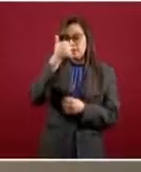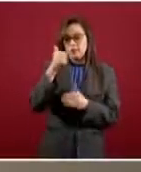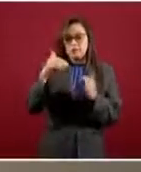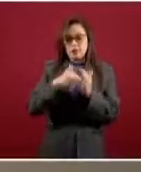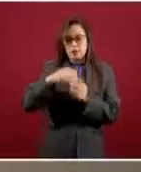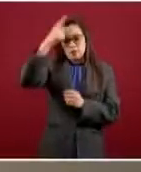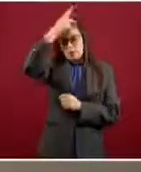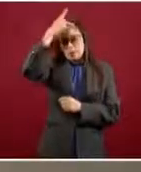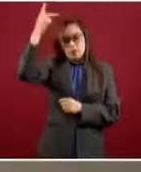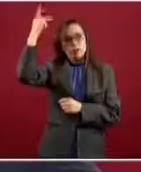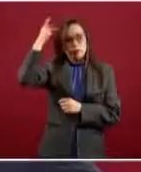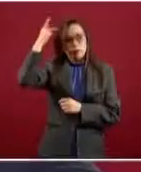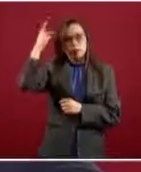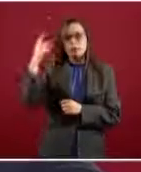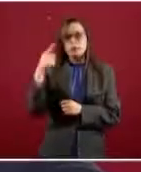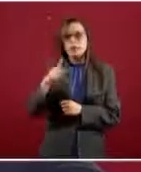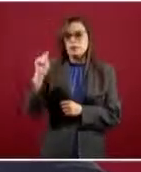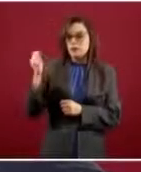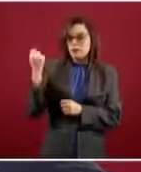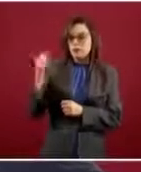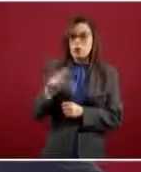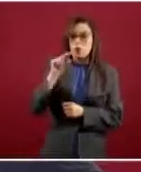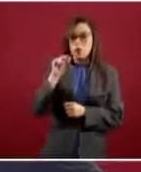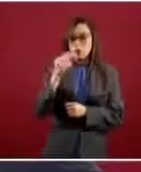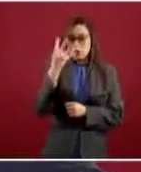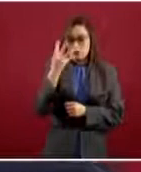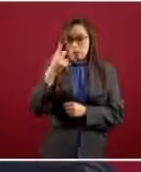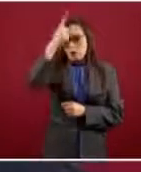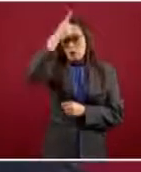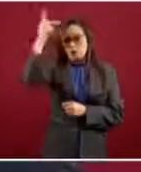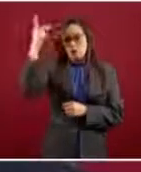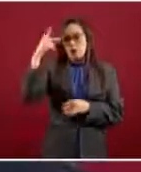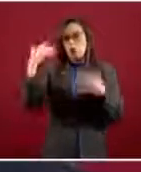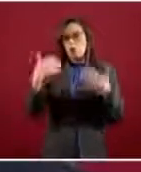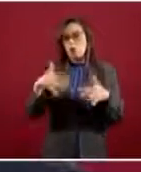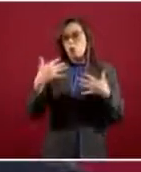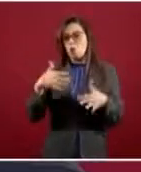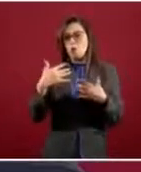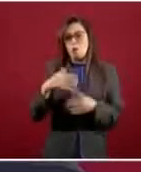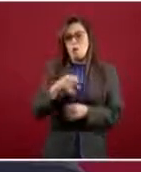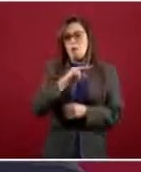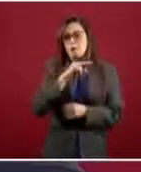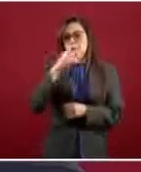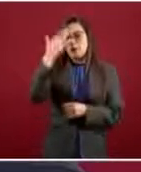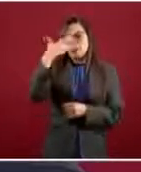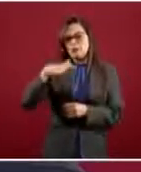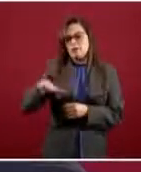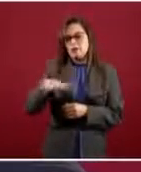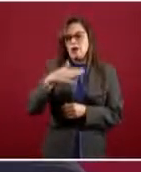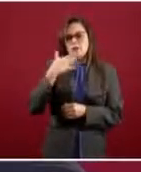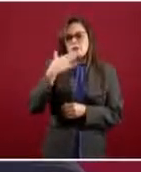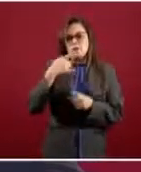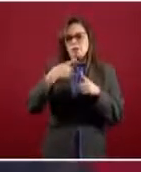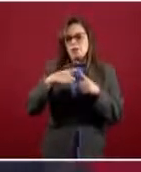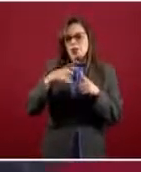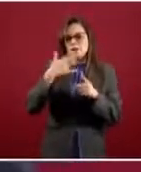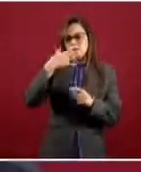enfermeras técnicas y 84 enfermeras especialistas. Quisiera hacer un tema sobre el tema de los